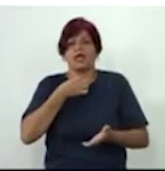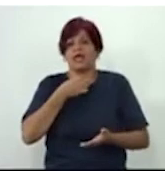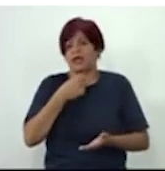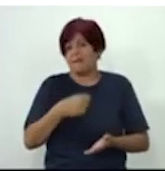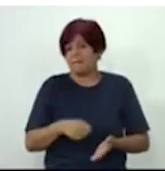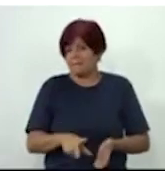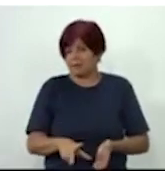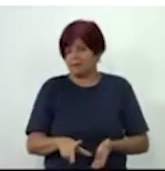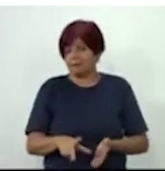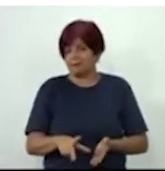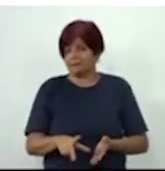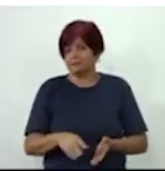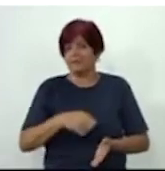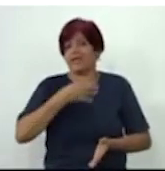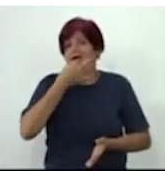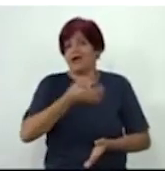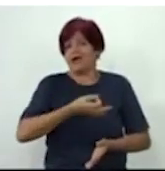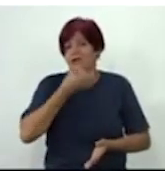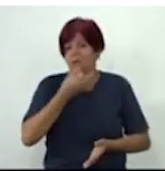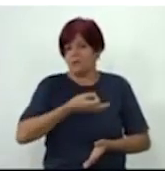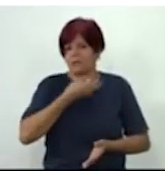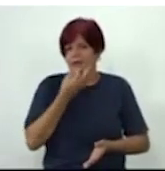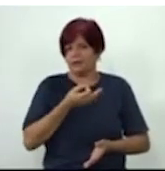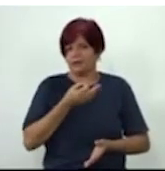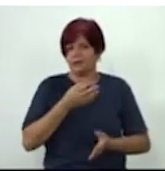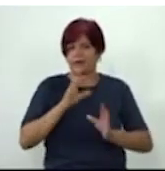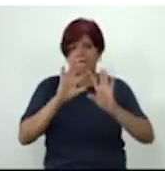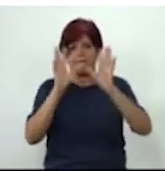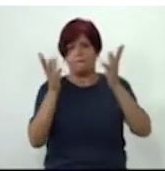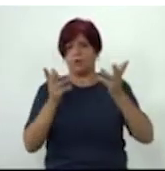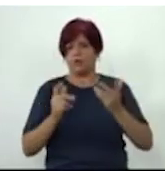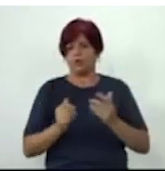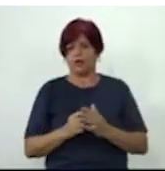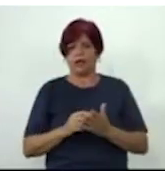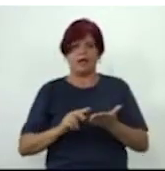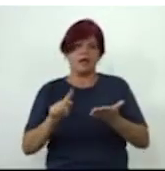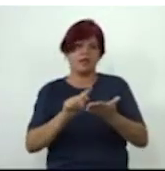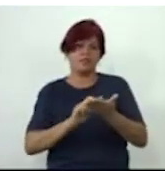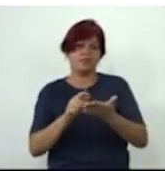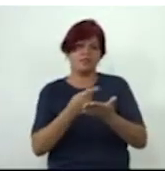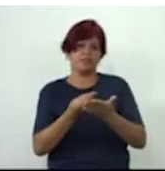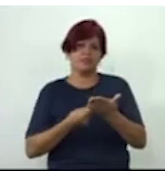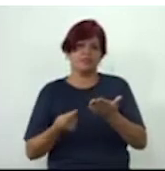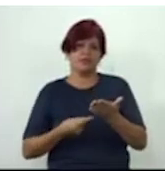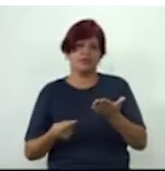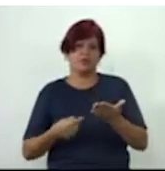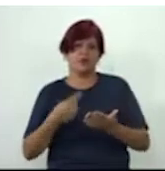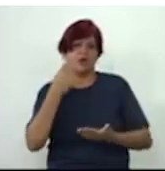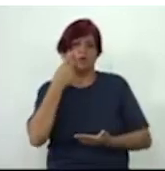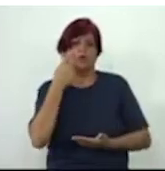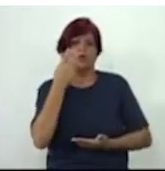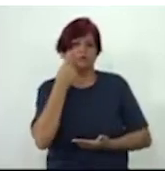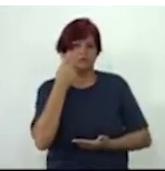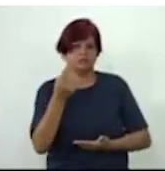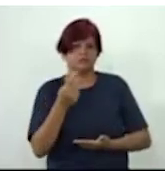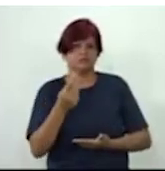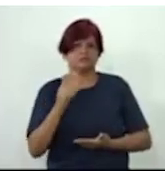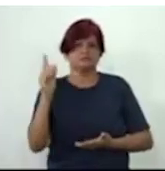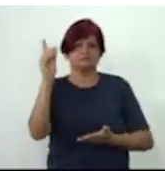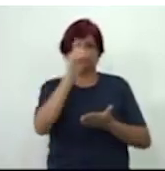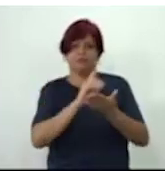ejemplificar, argumentar, modelar, dibujar, observar,